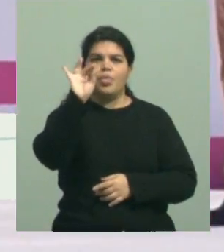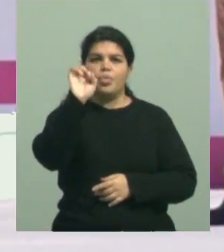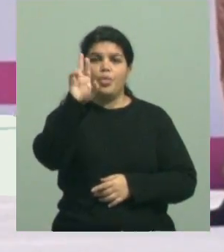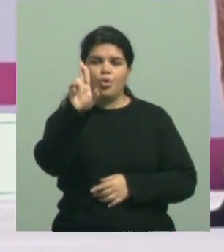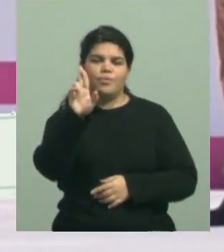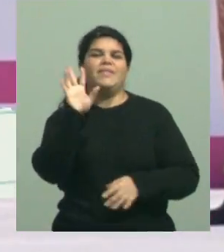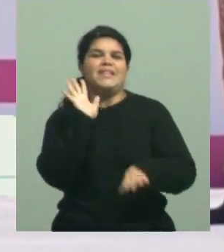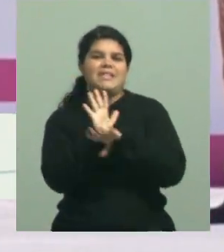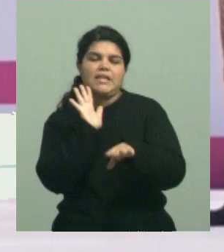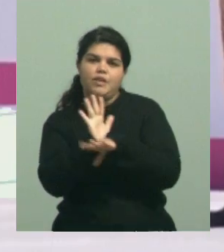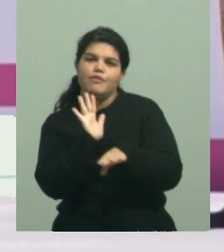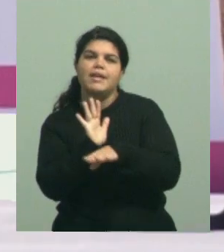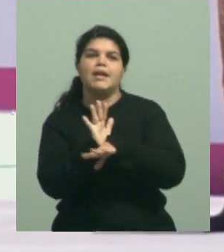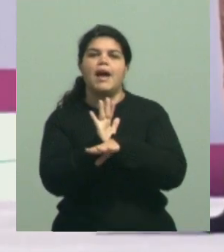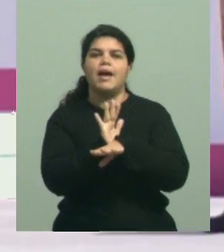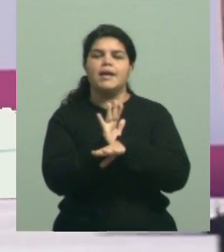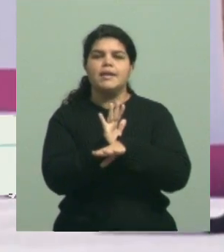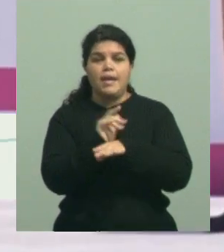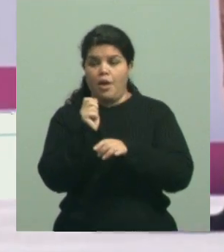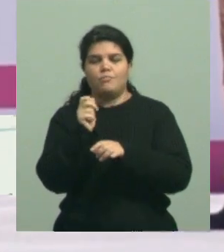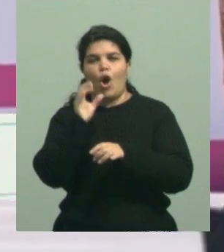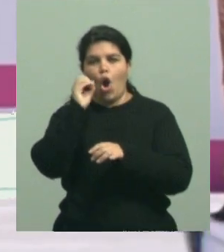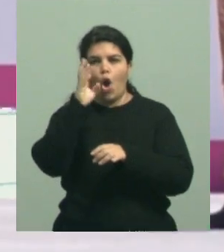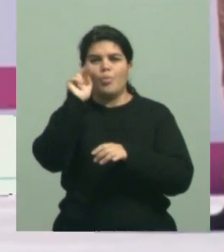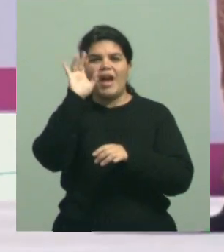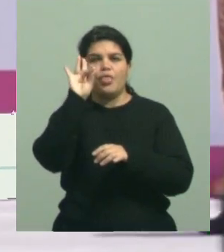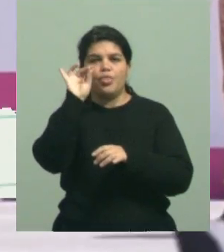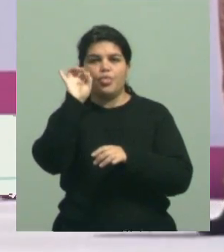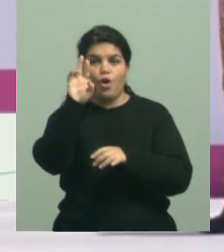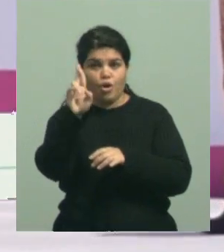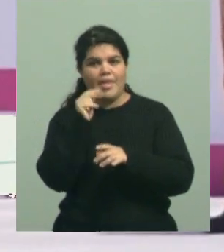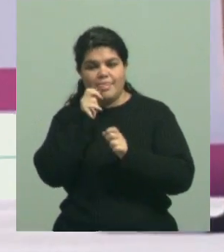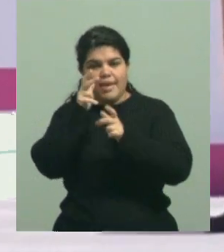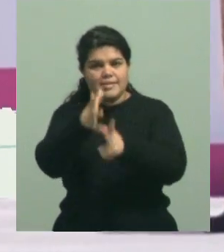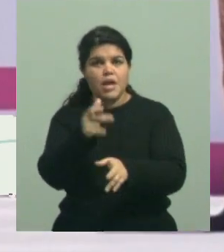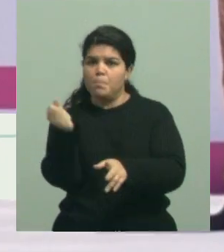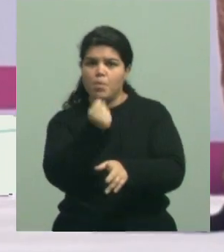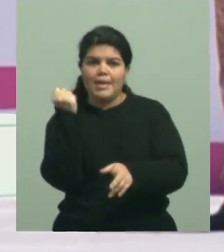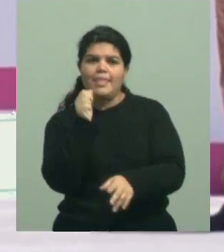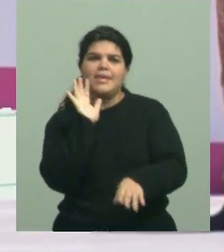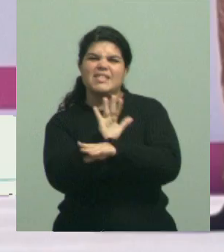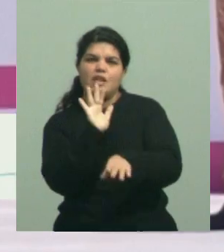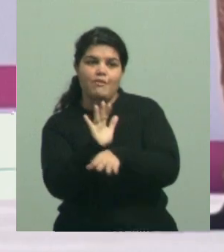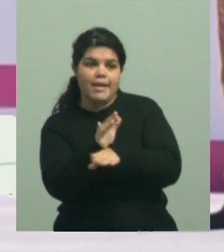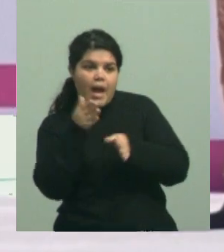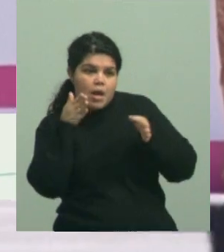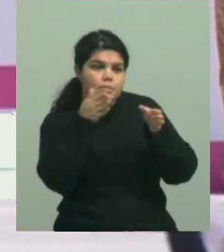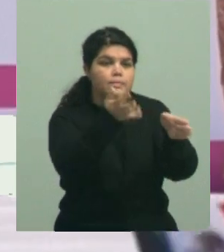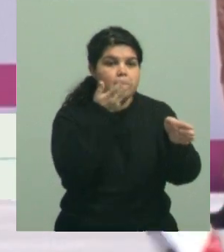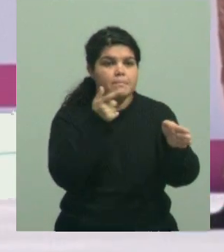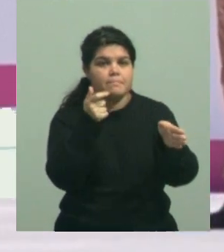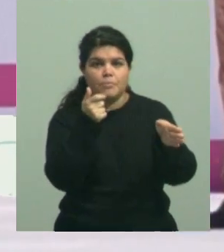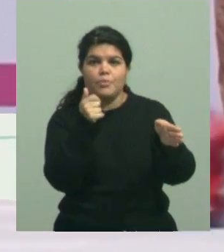así? Sin duda, sobre todo por el proceso que generó Morena en México, más allá de la empatía que